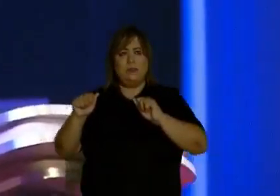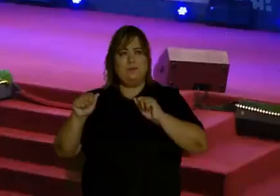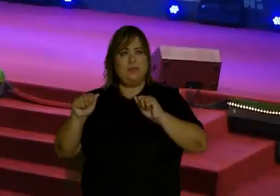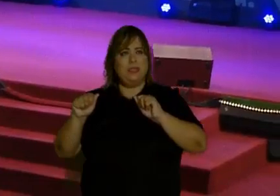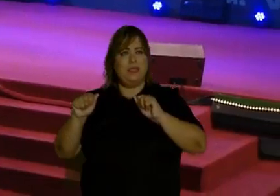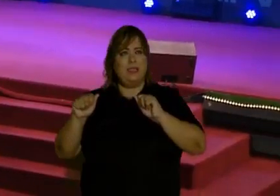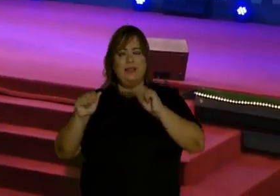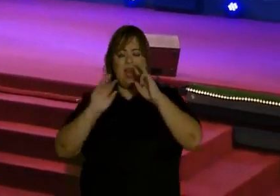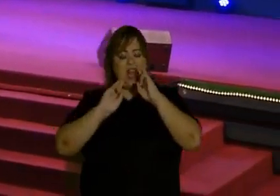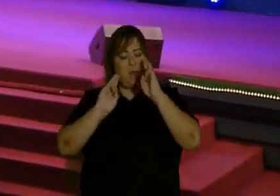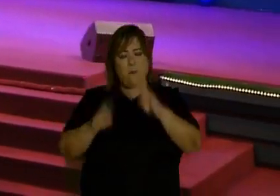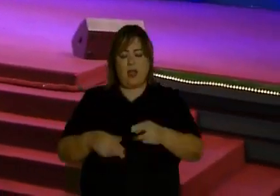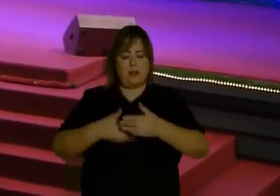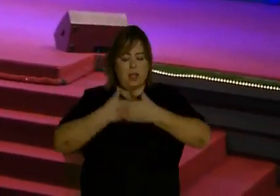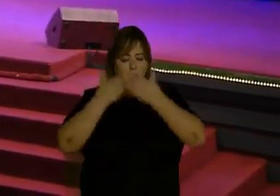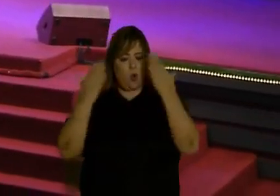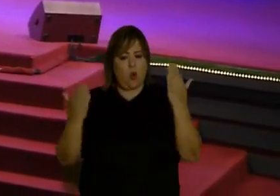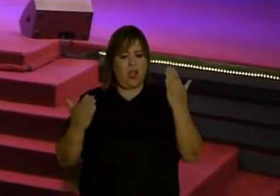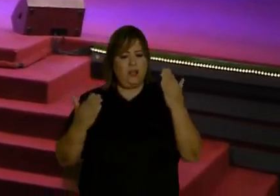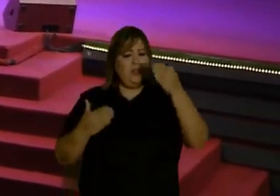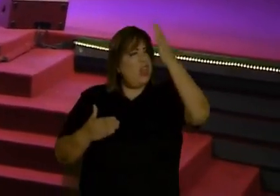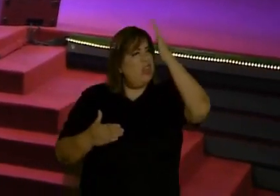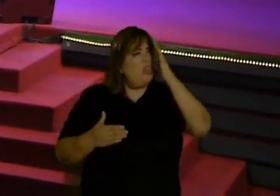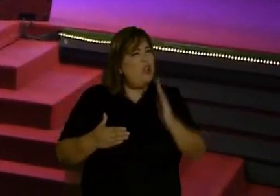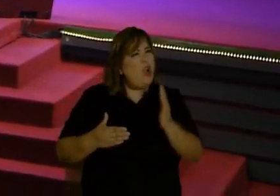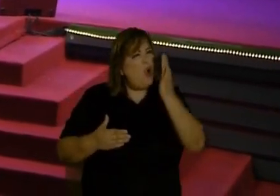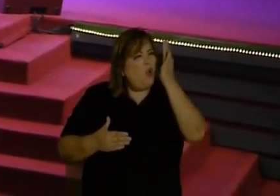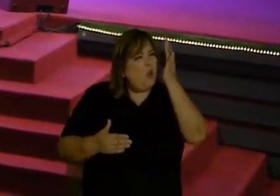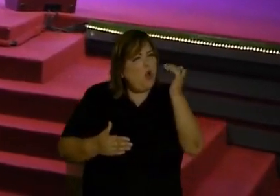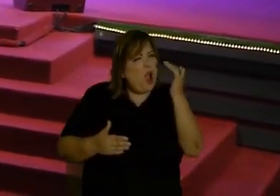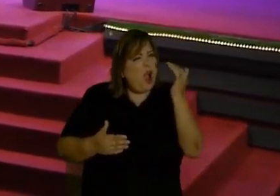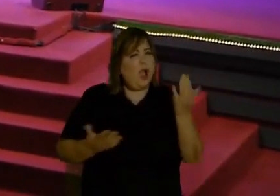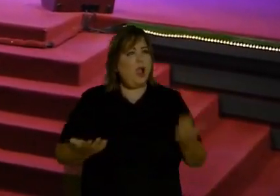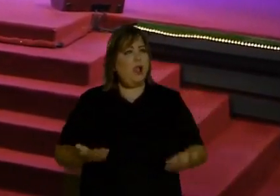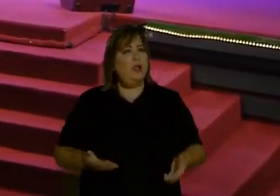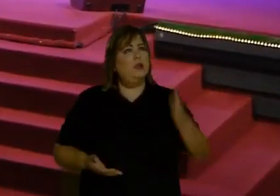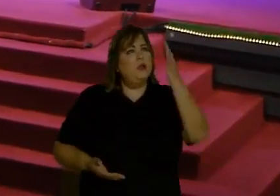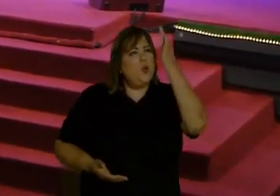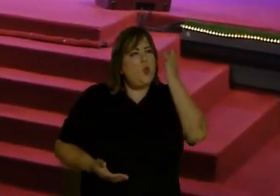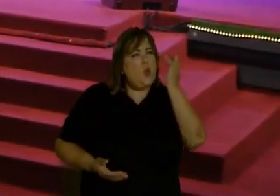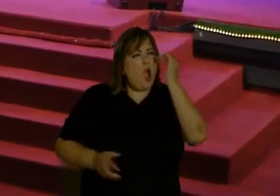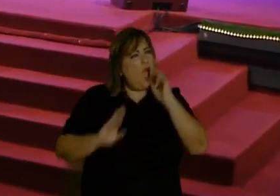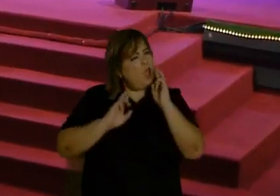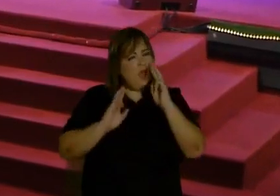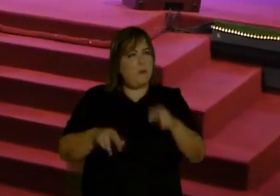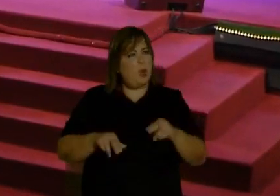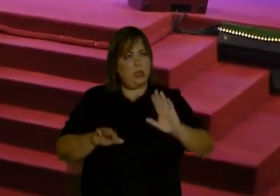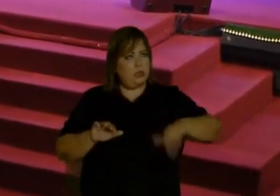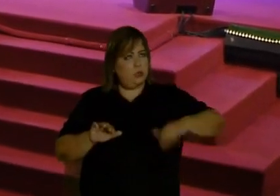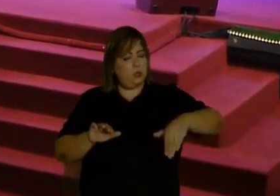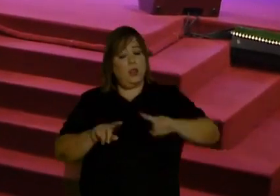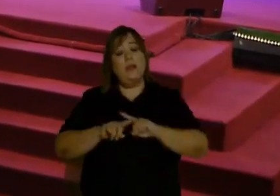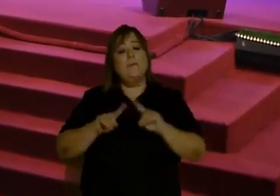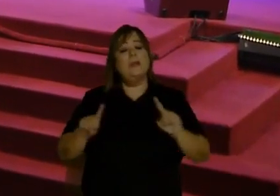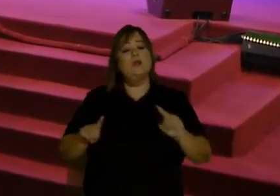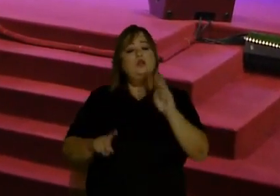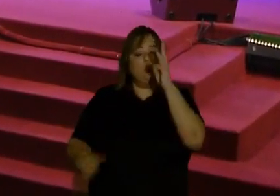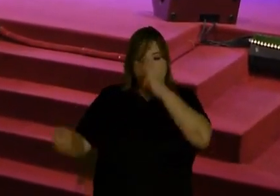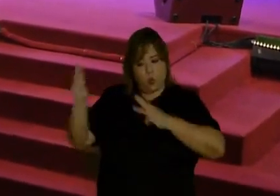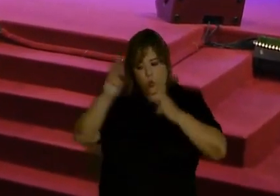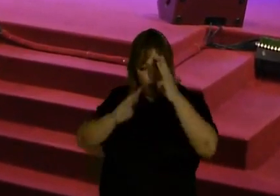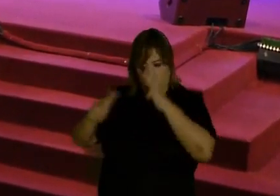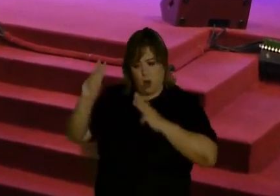qué permitió esto? ¿Por qué permitió aquello? Hermano, hay cosas que no las vas a entender ahora, pero en su tiempo las vas a entender.